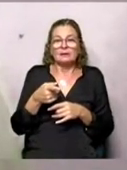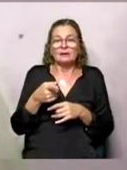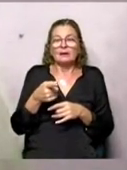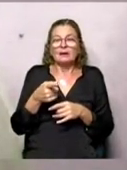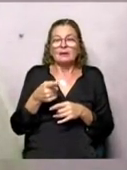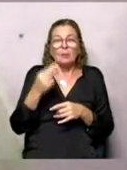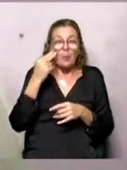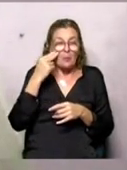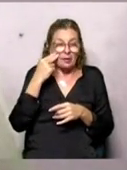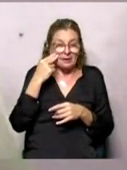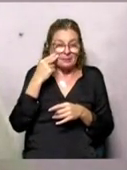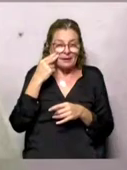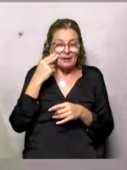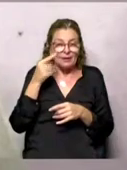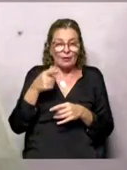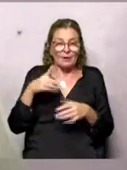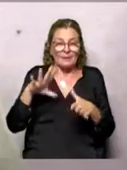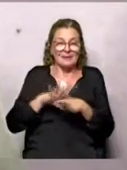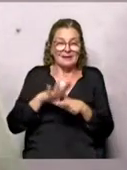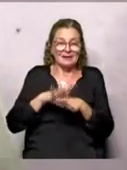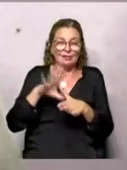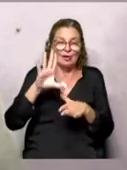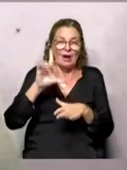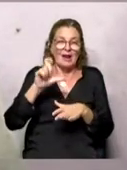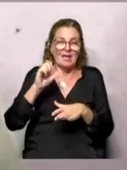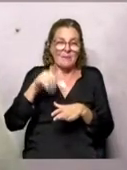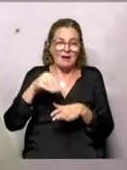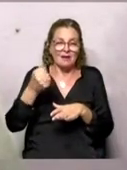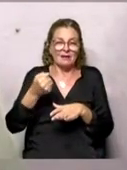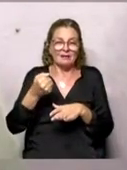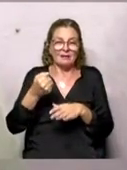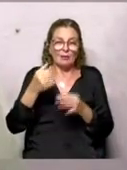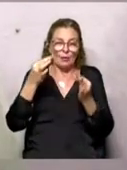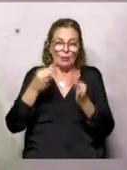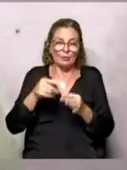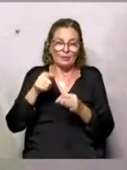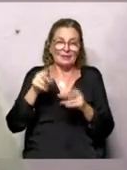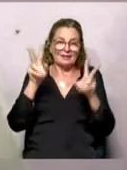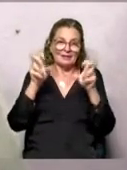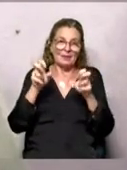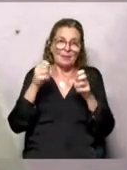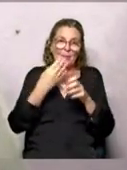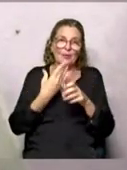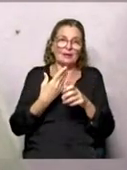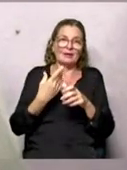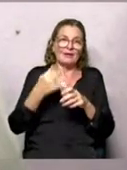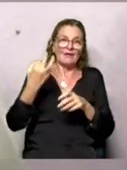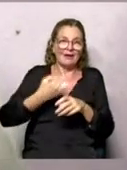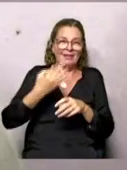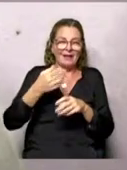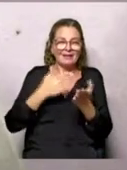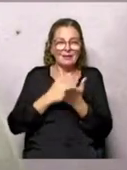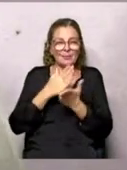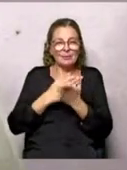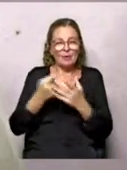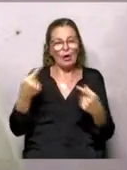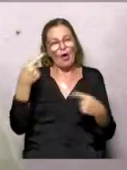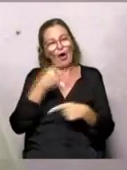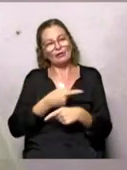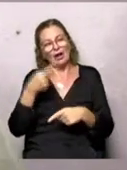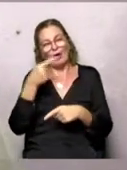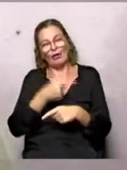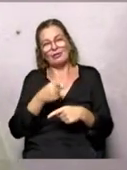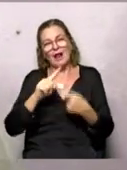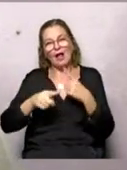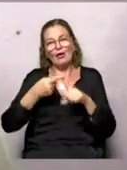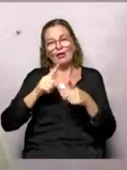una gran problemática con el ministro Lema, pues justamente por ese tema, ¿no? Porque en realidad él siempre nos acusó a nosotros, a la